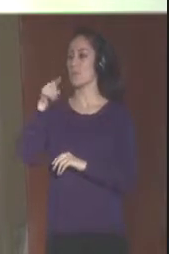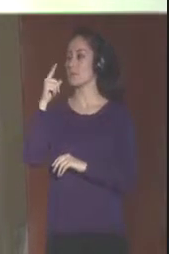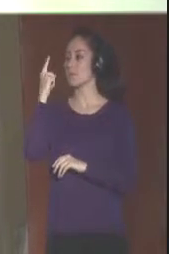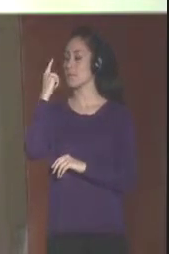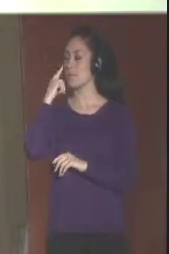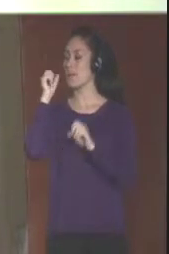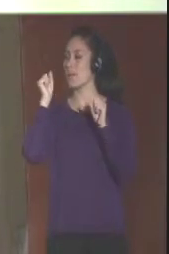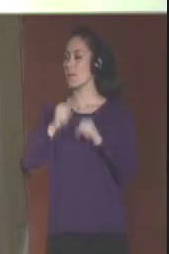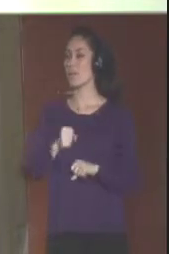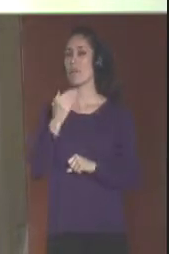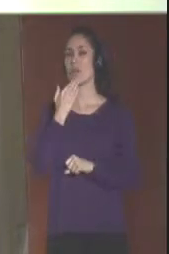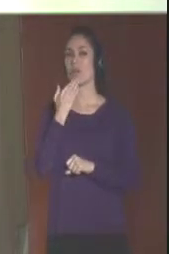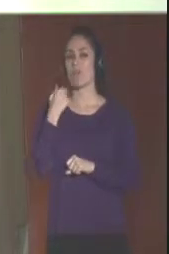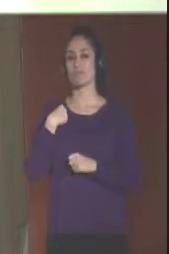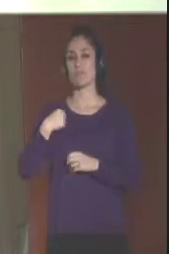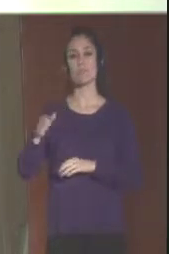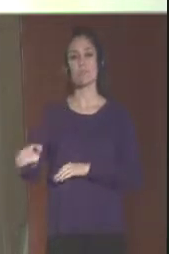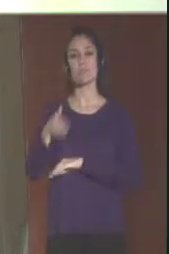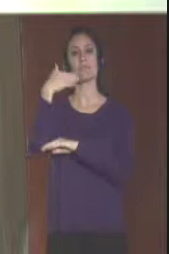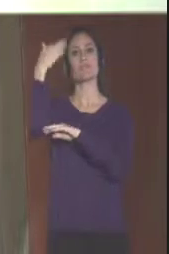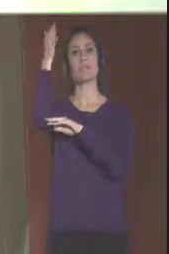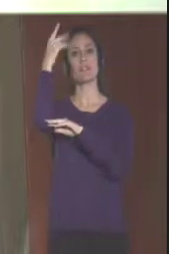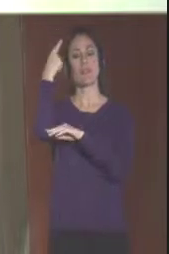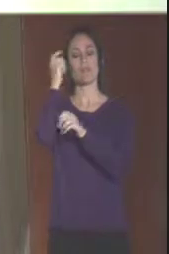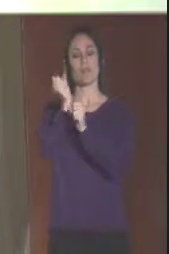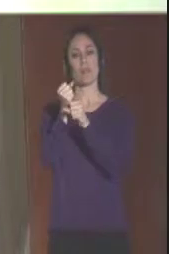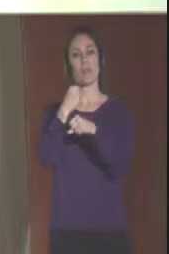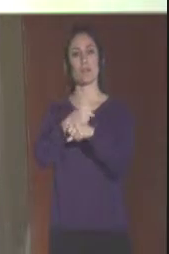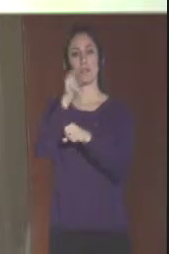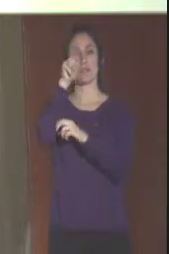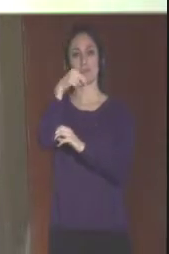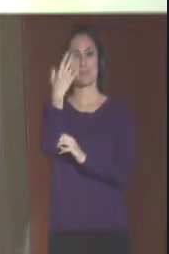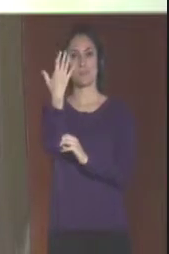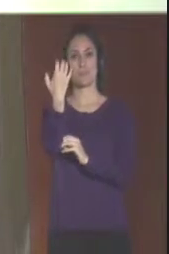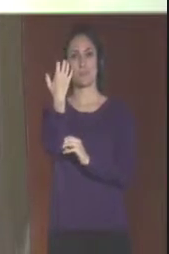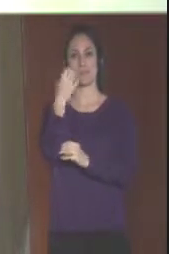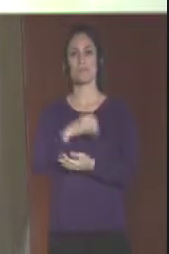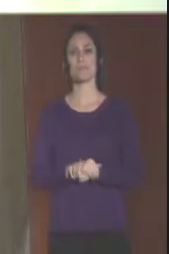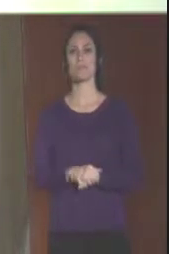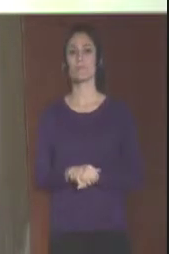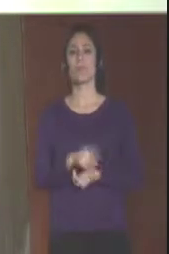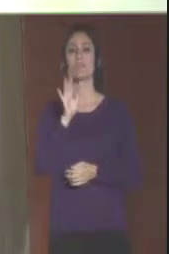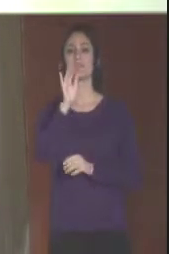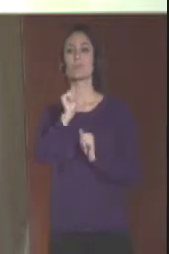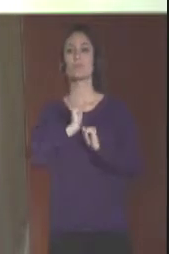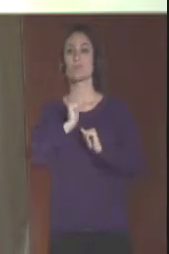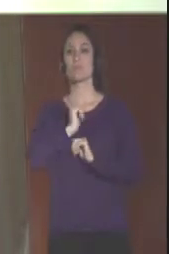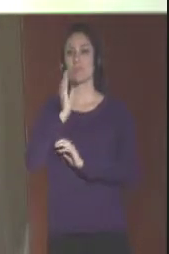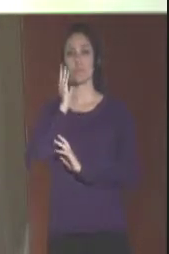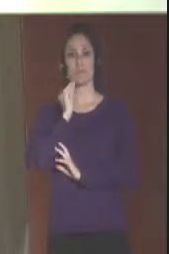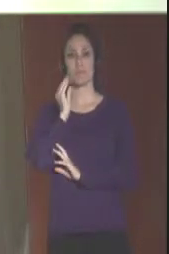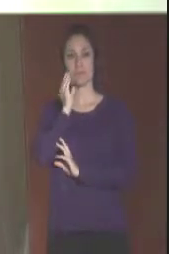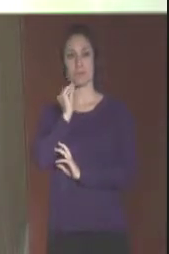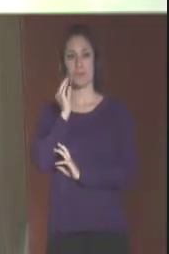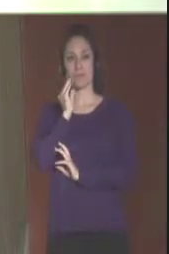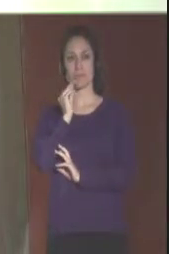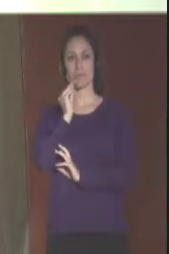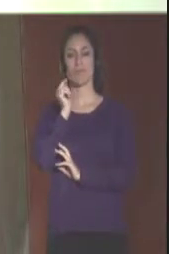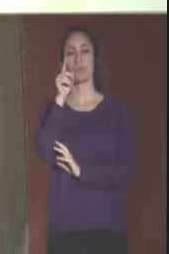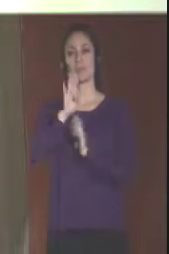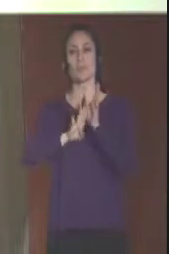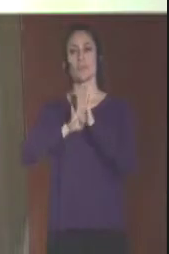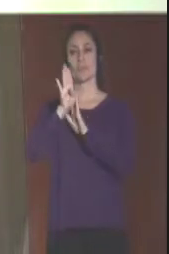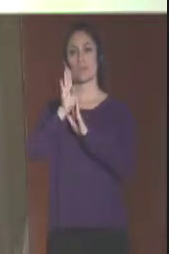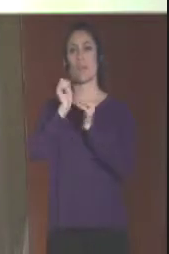debemos levantar la bandera en el marco de acción 2015, desde la experiencia y desde los éxitos